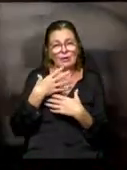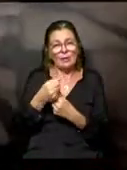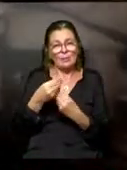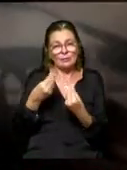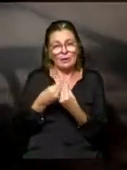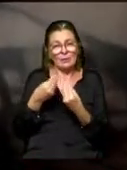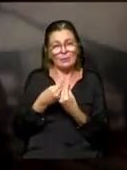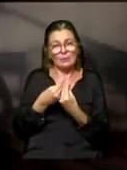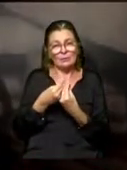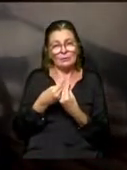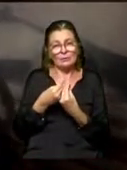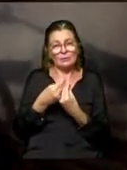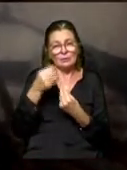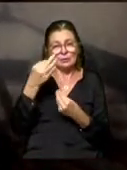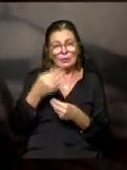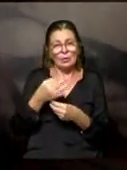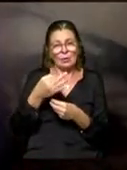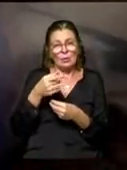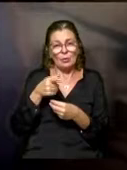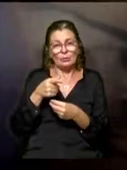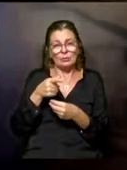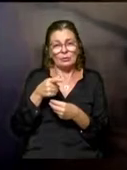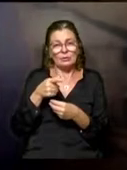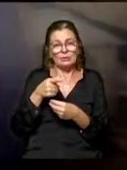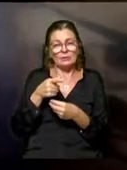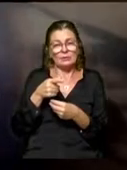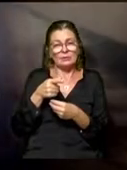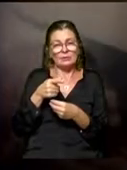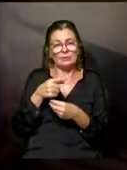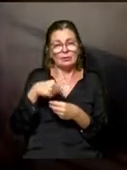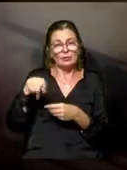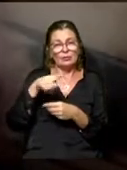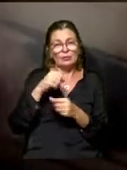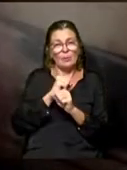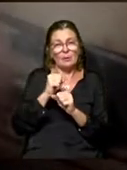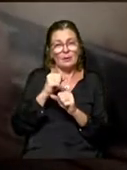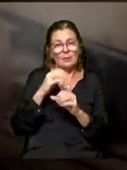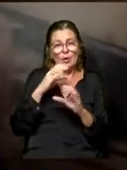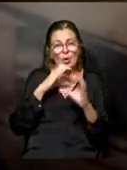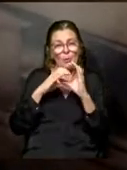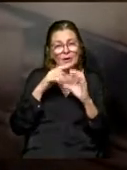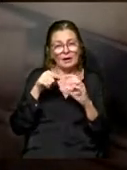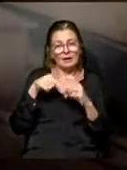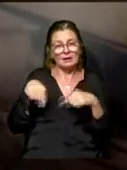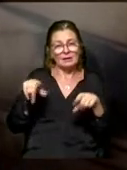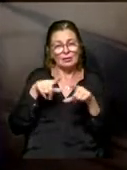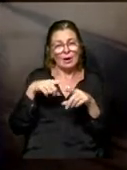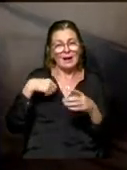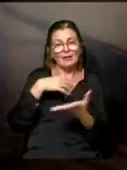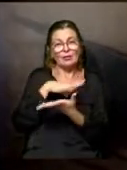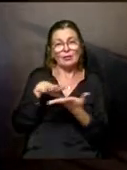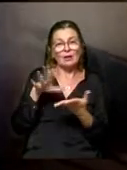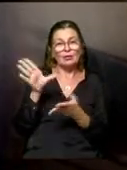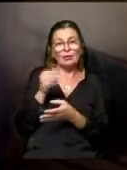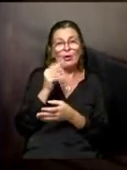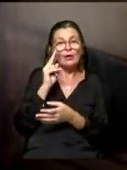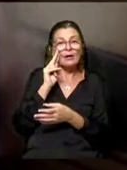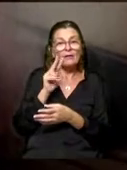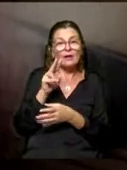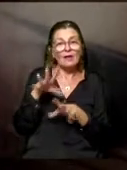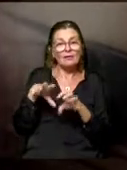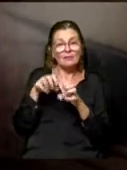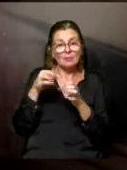mucho, están tratando justamente de esto, ¿no? De que nosotros podamos comunicar esto a la sociedad, de que vean cómo